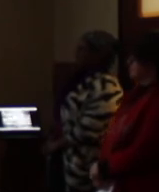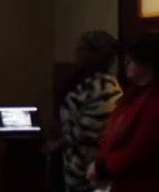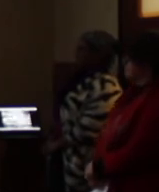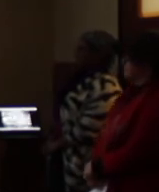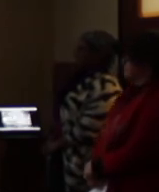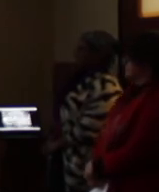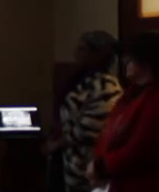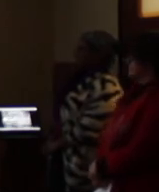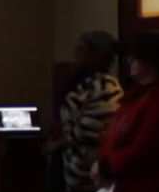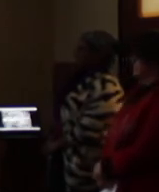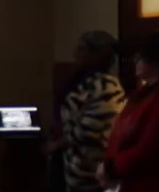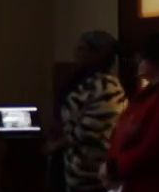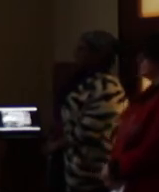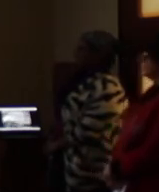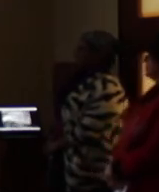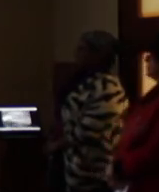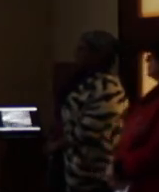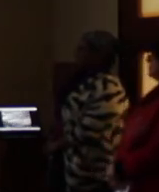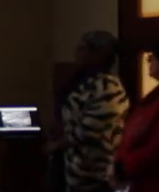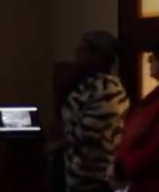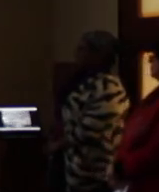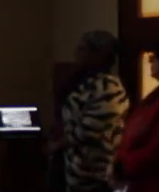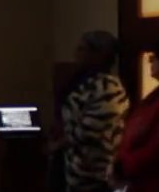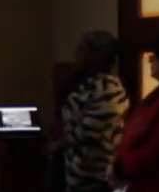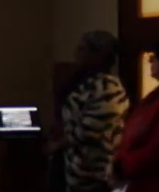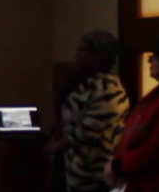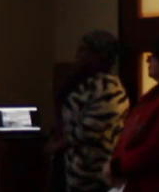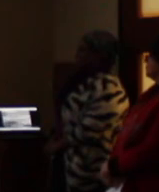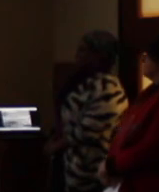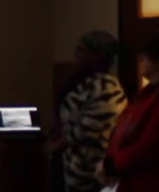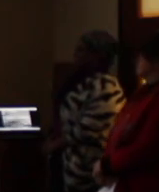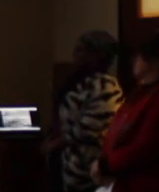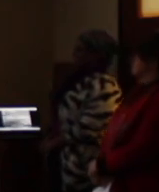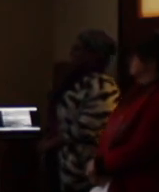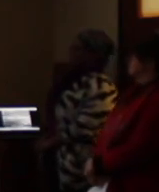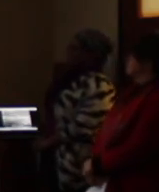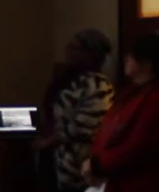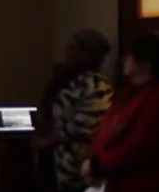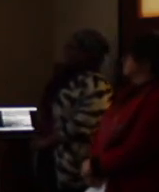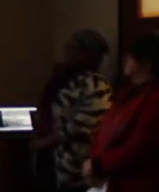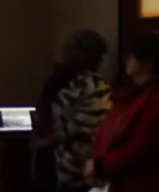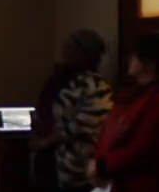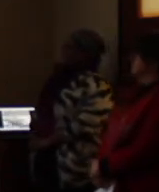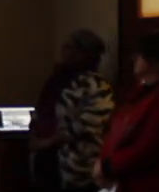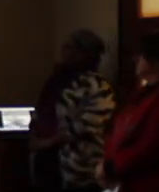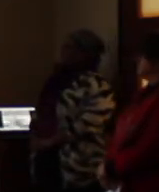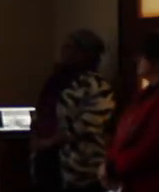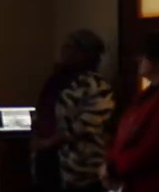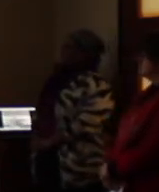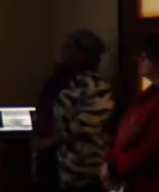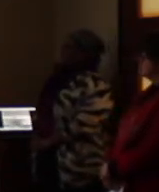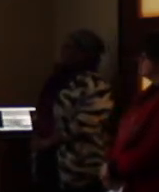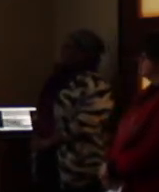corales delicados. No hubo una rama limpia en su pupila, sino muchos jarrotes. Qué